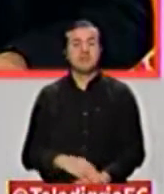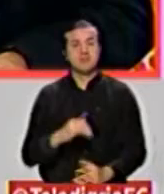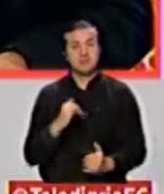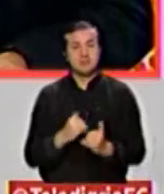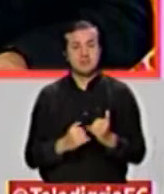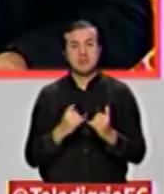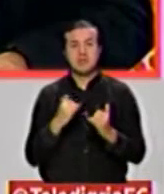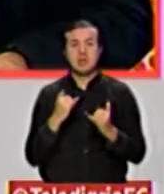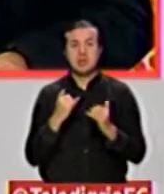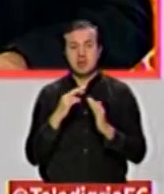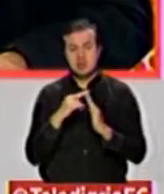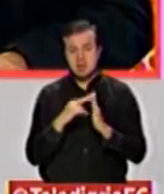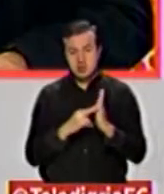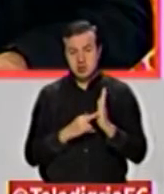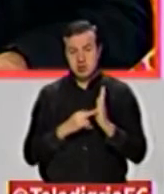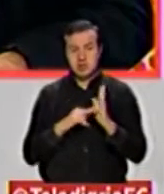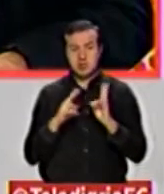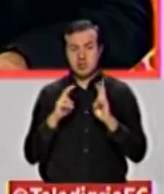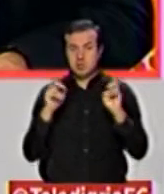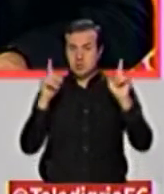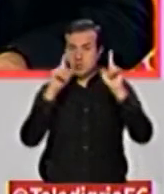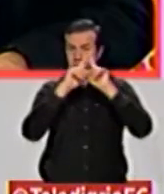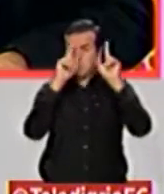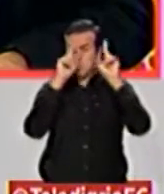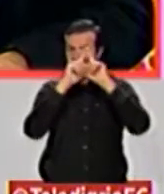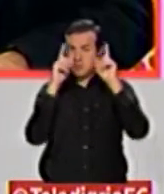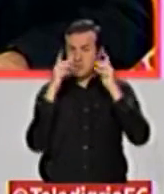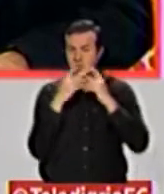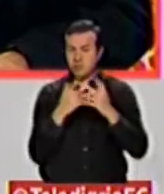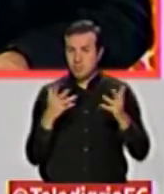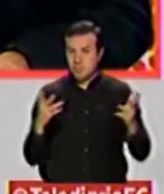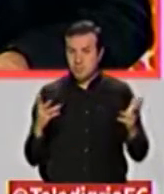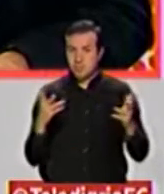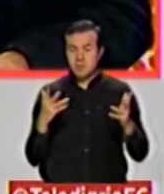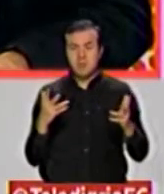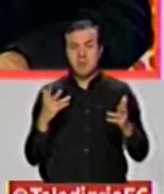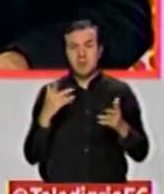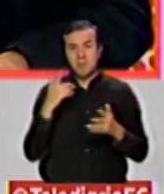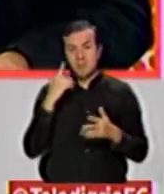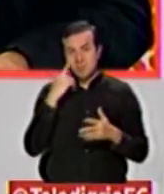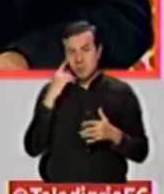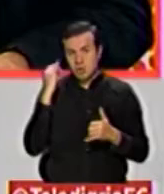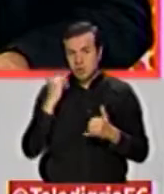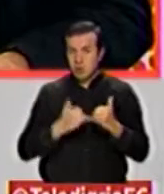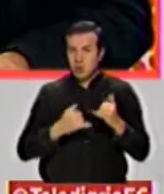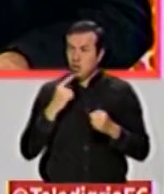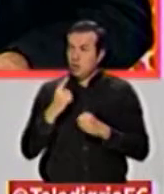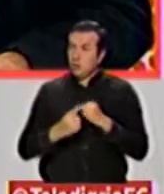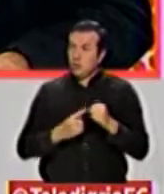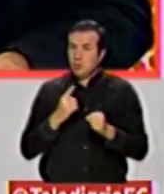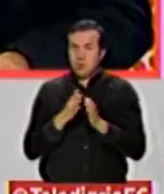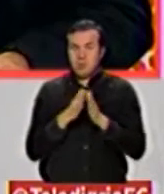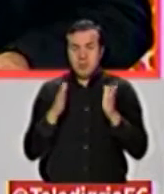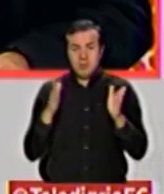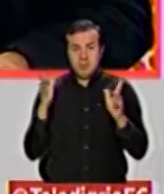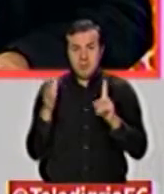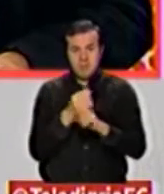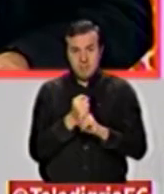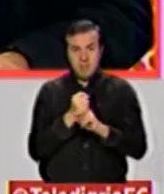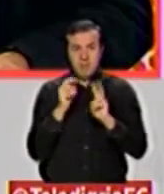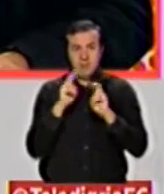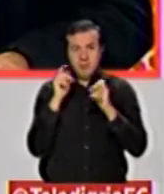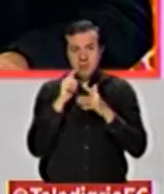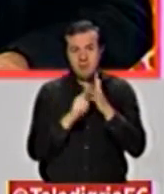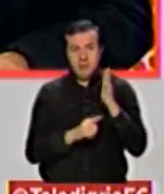El registro respecto de las compañías que se han registrado por este método en el último año es todo un indicador sobre